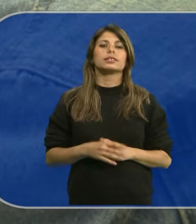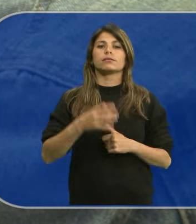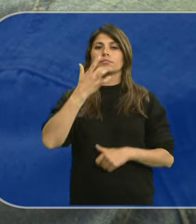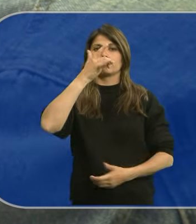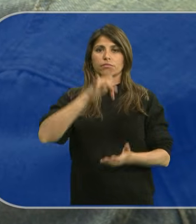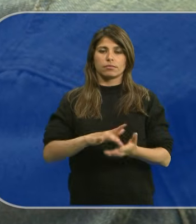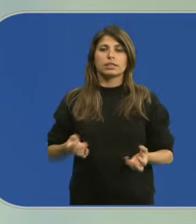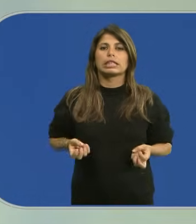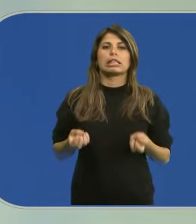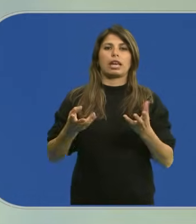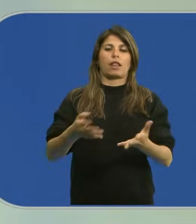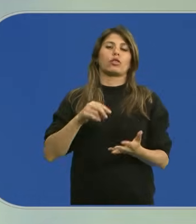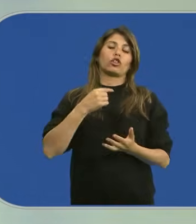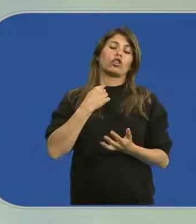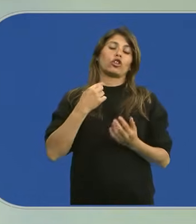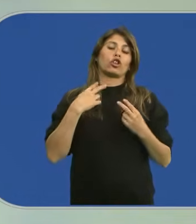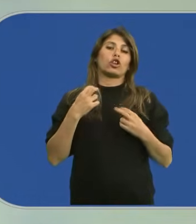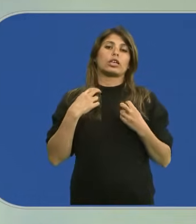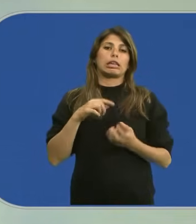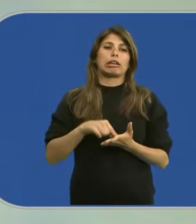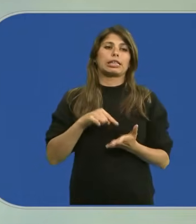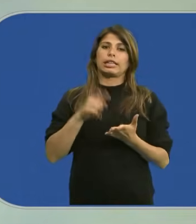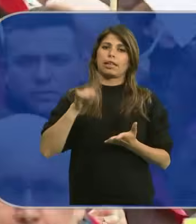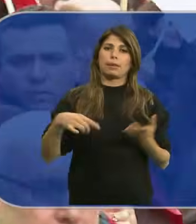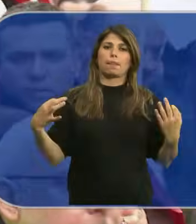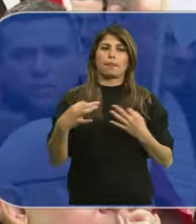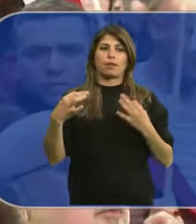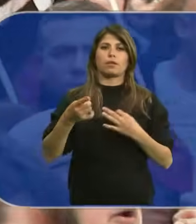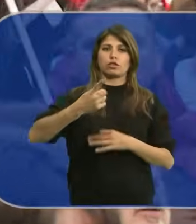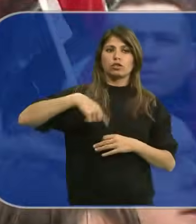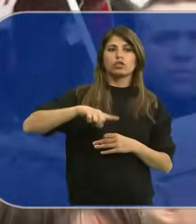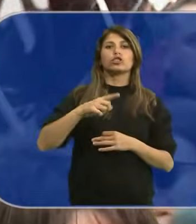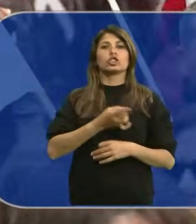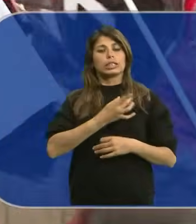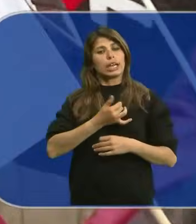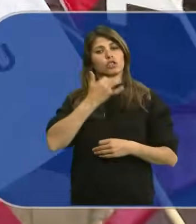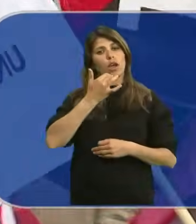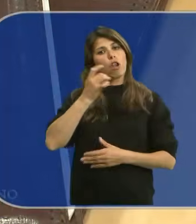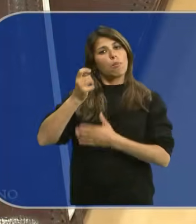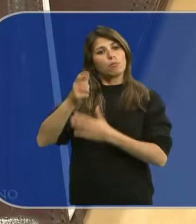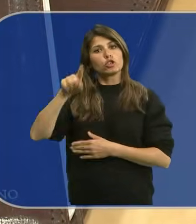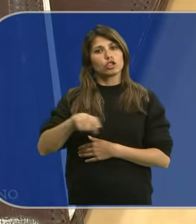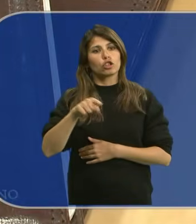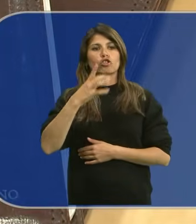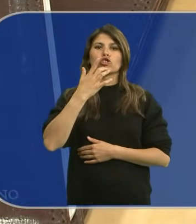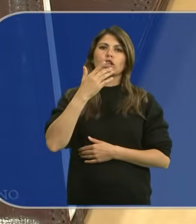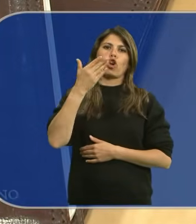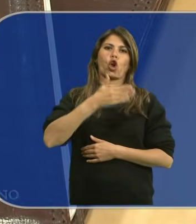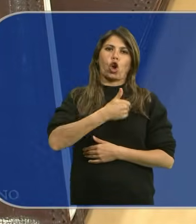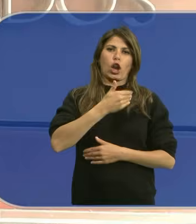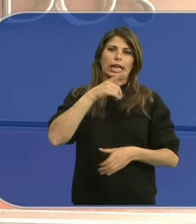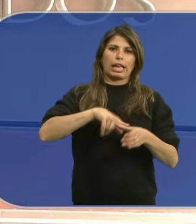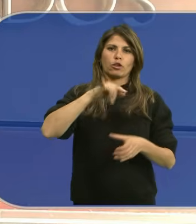A la hora de presentar la declaración de la renta, también hay que tener en cuenta si colaboramos con algún sindicato, si estamos colegiados o si